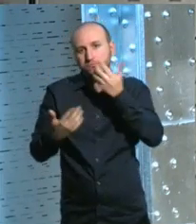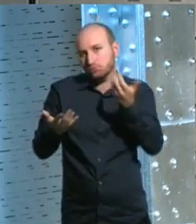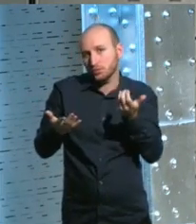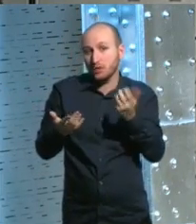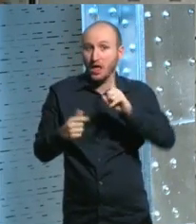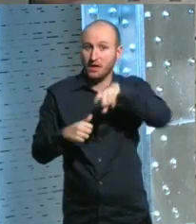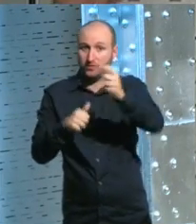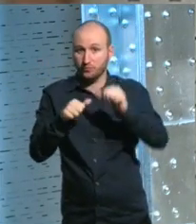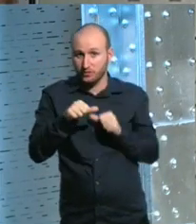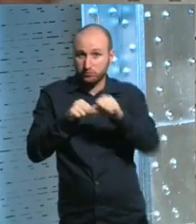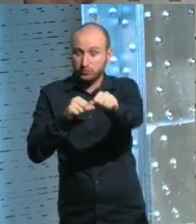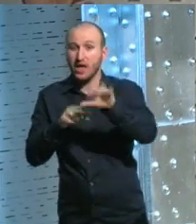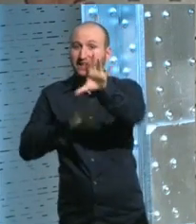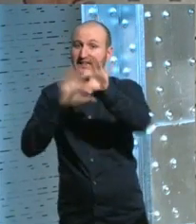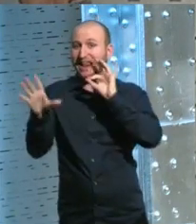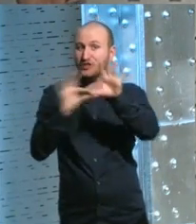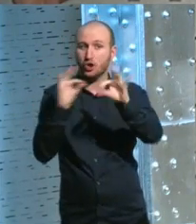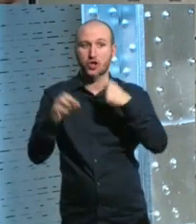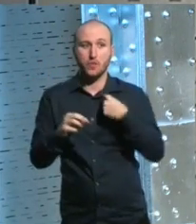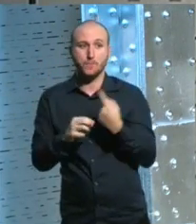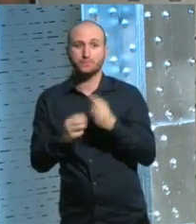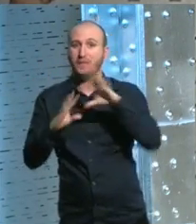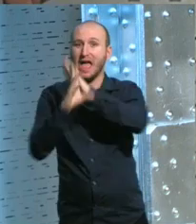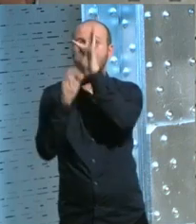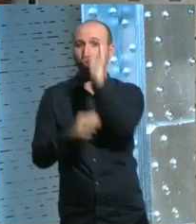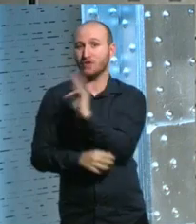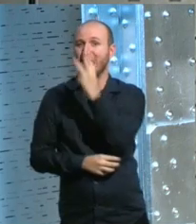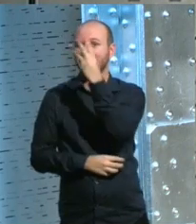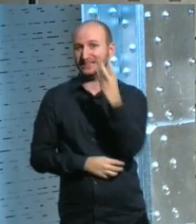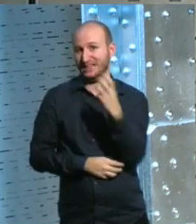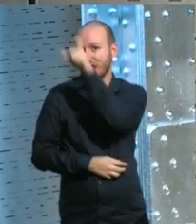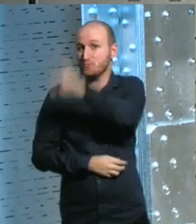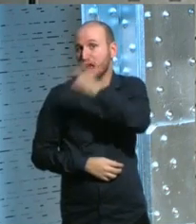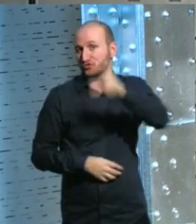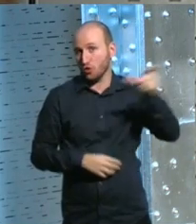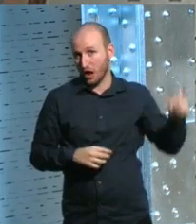Y después la selección, yo vi 300 personas. Dentro de eso,